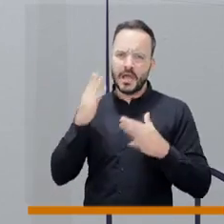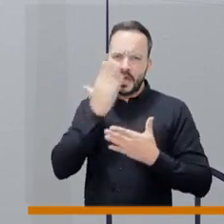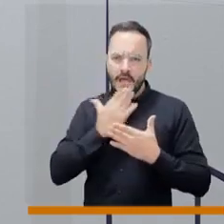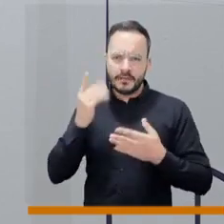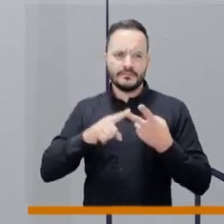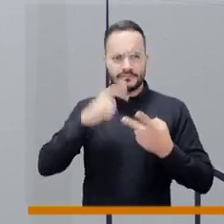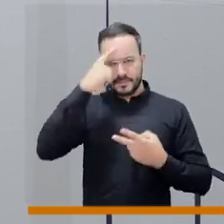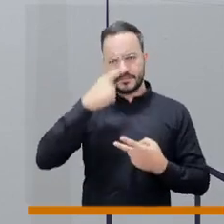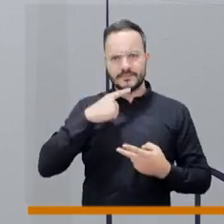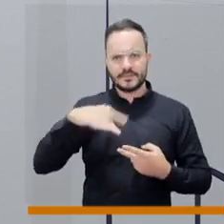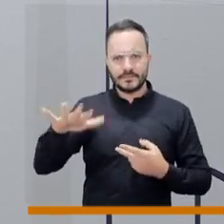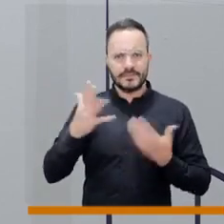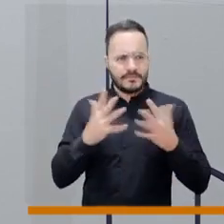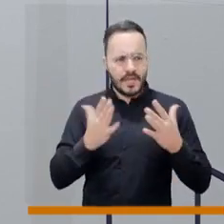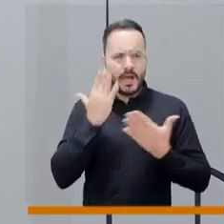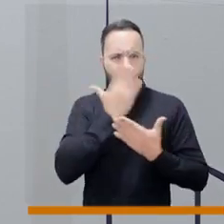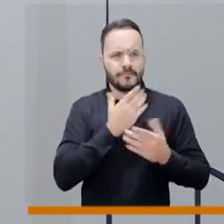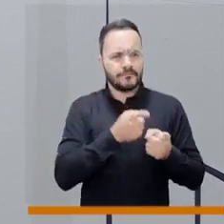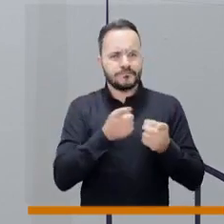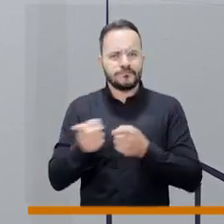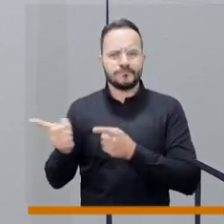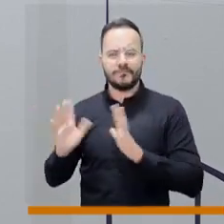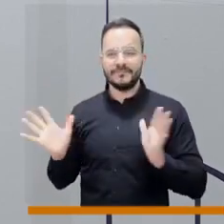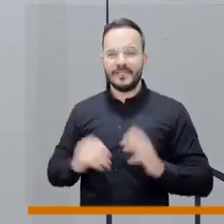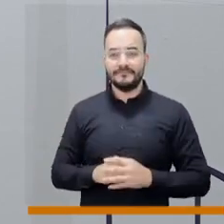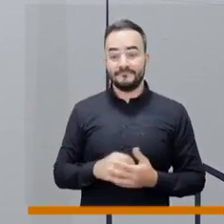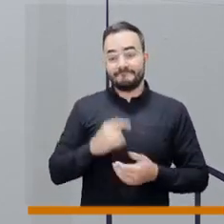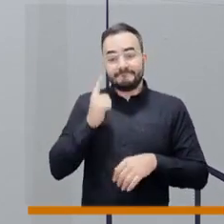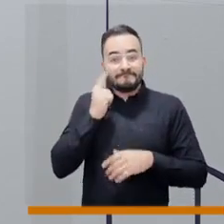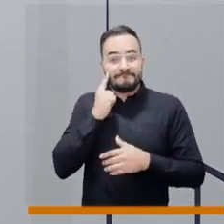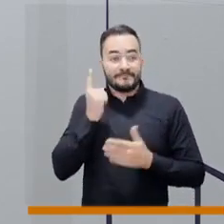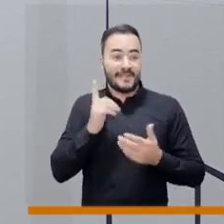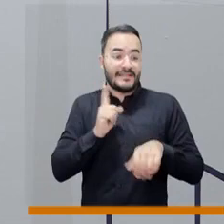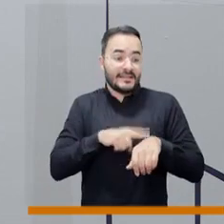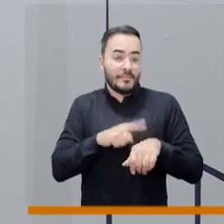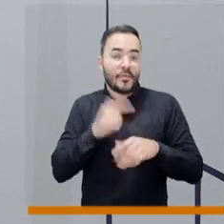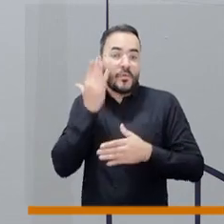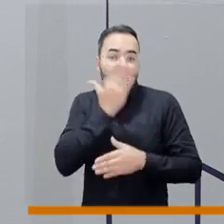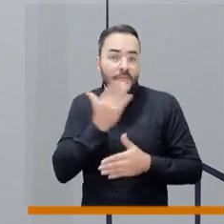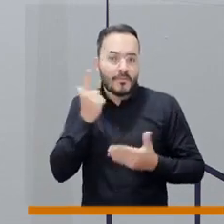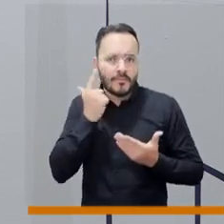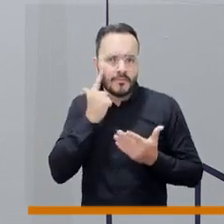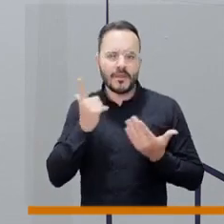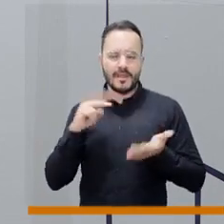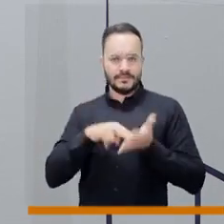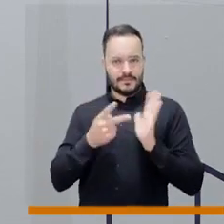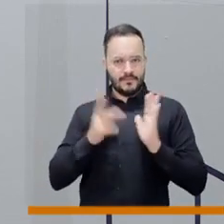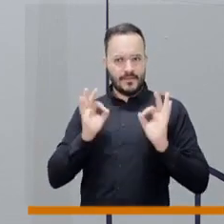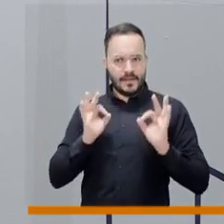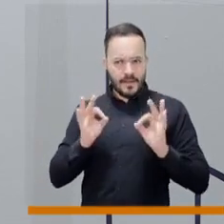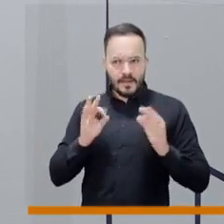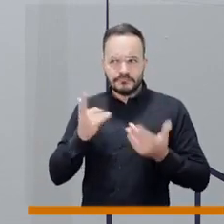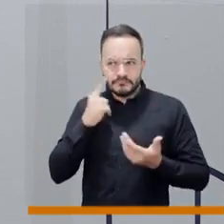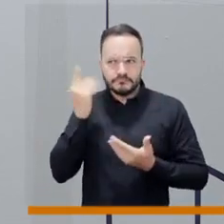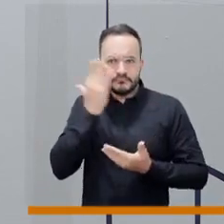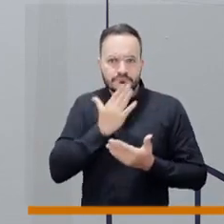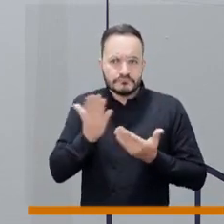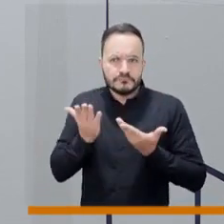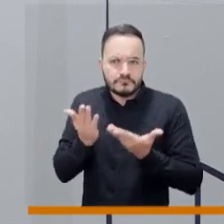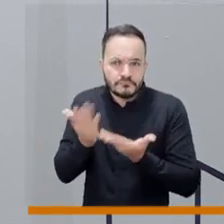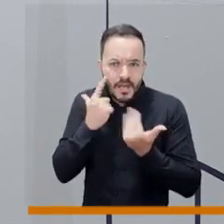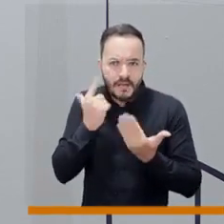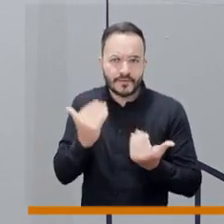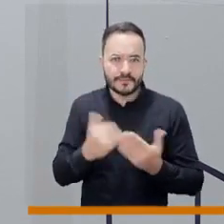Santa Marta, y nosotros venimos preocupados porque realmente, pues, cuando se habla de una prueba piloto, pues uno creería que se haga una prueba a menor